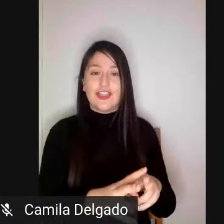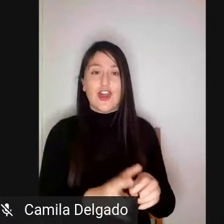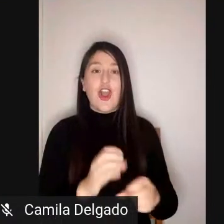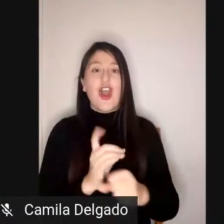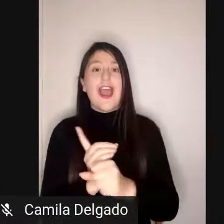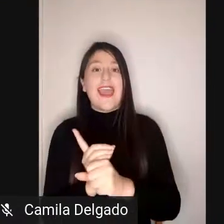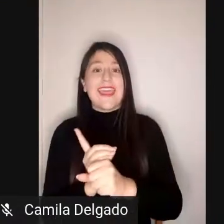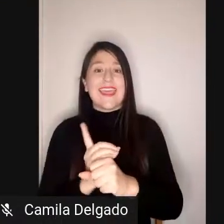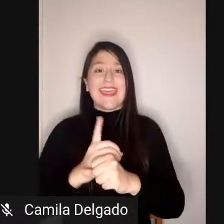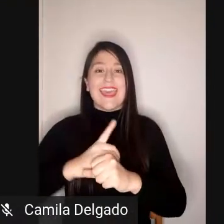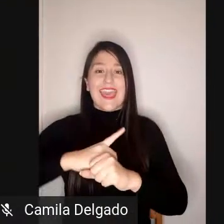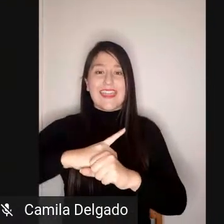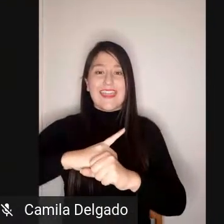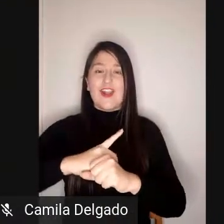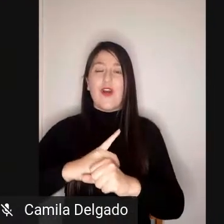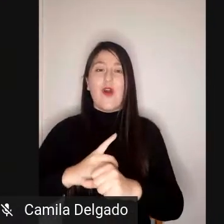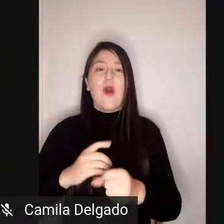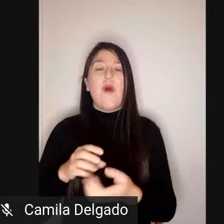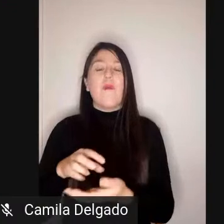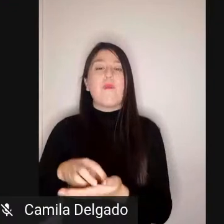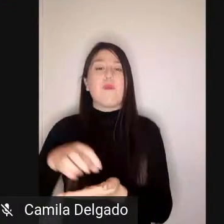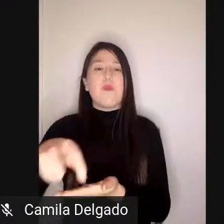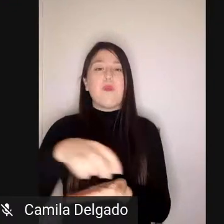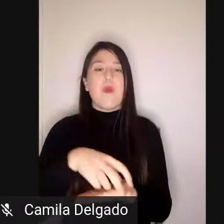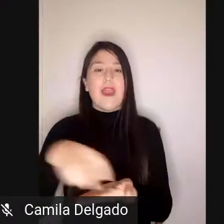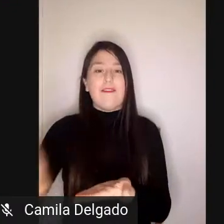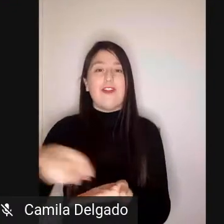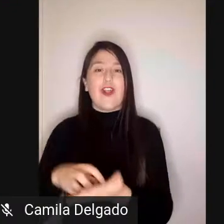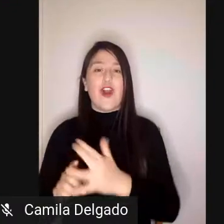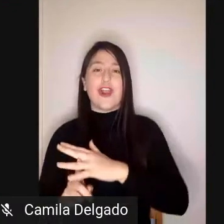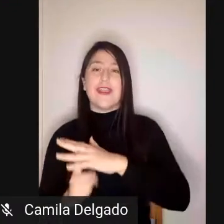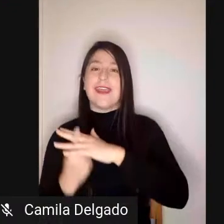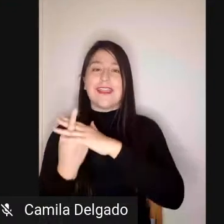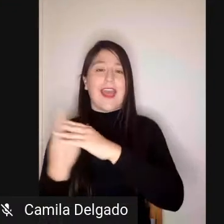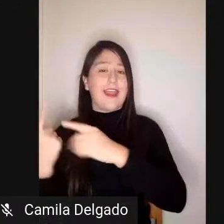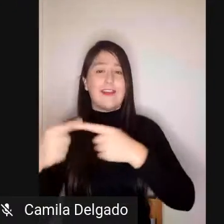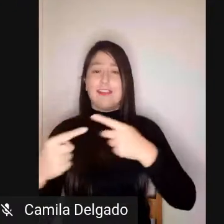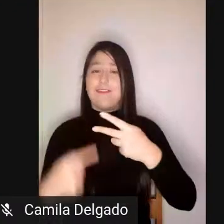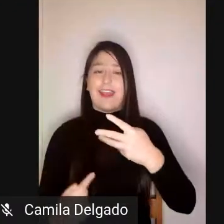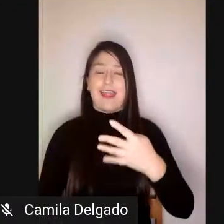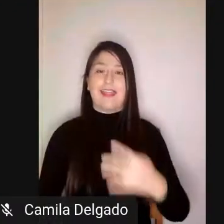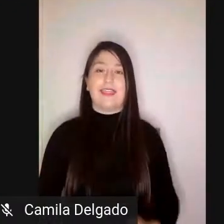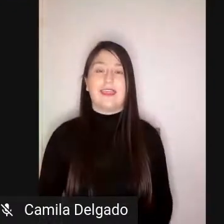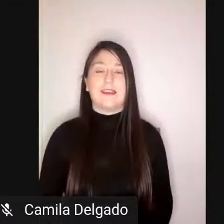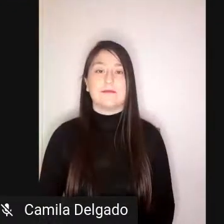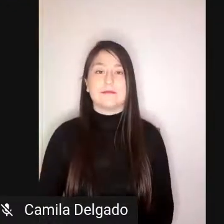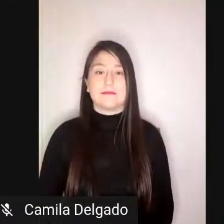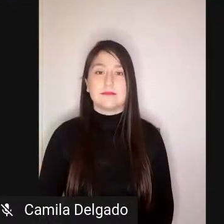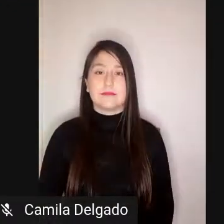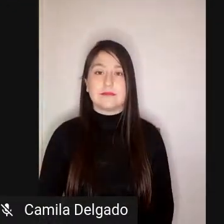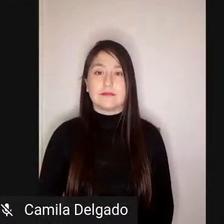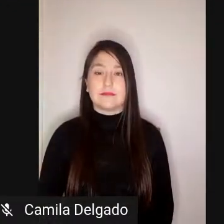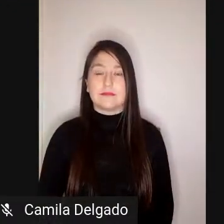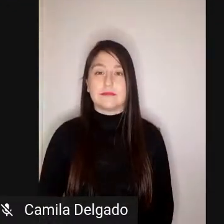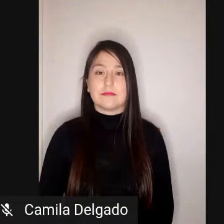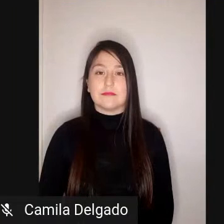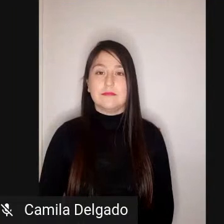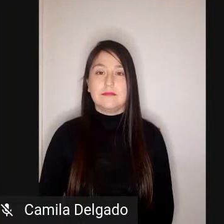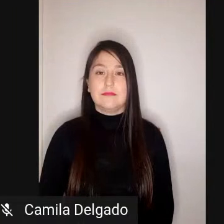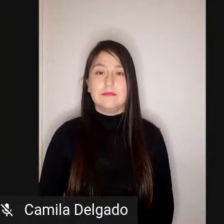humanos, etcétera, etcétera. Sí, súper bien. Sí, yo lo que viene, yo pienso